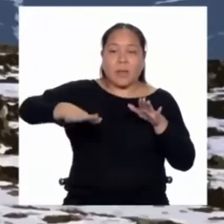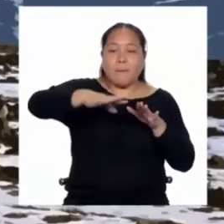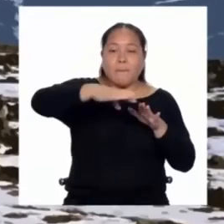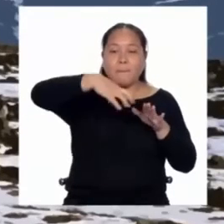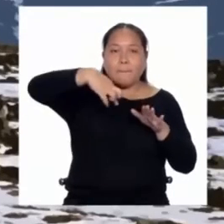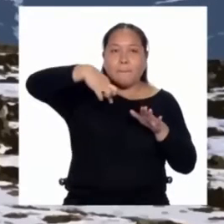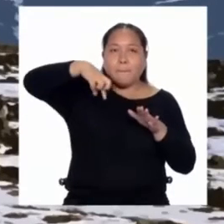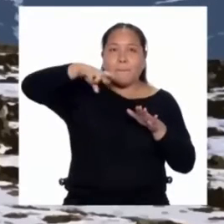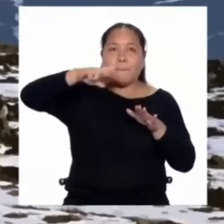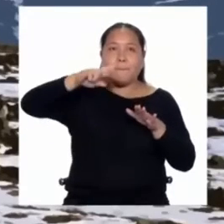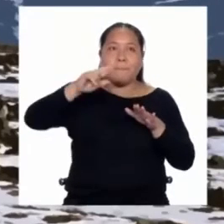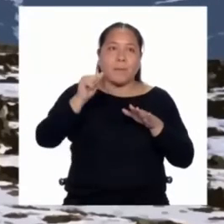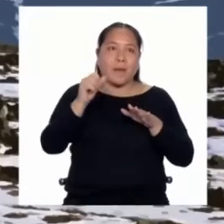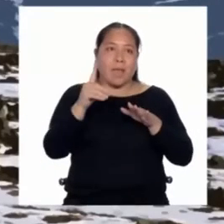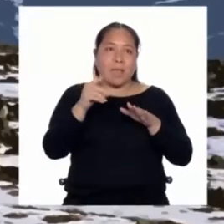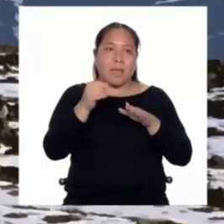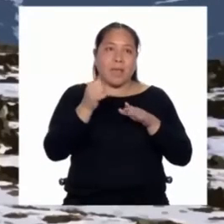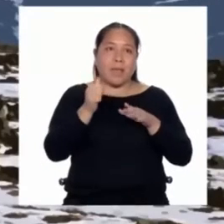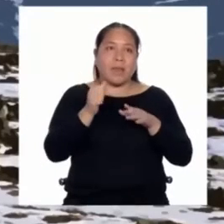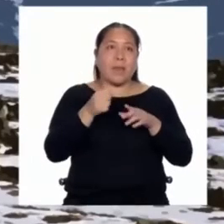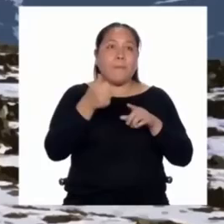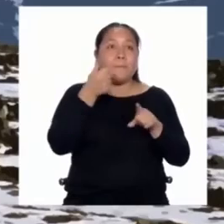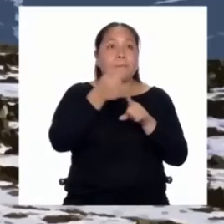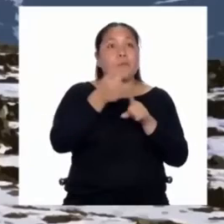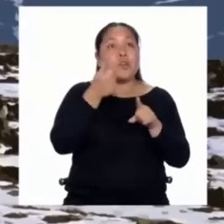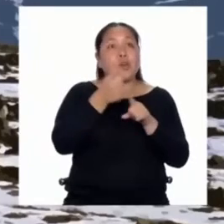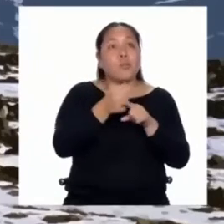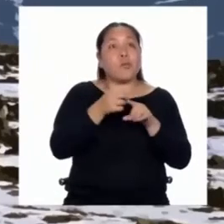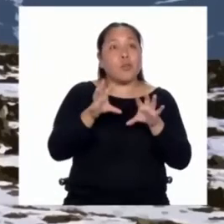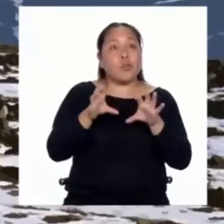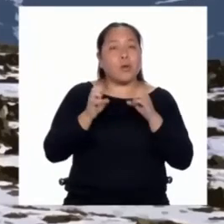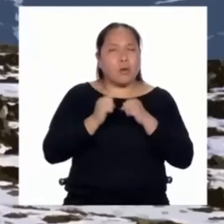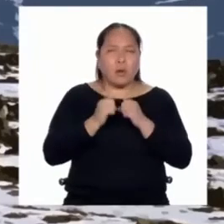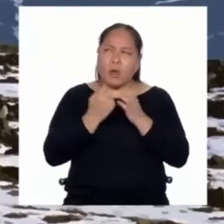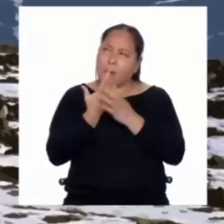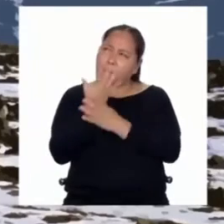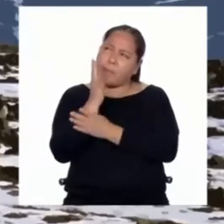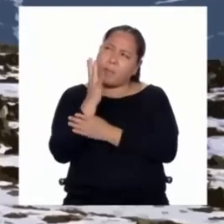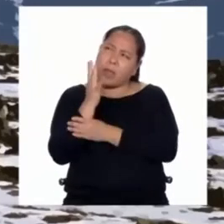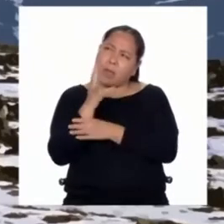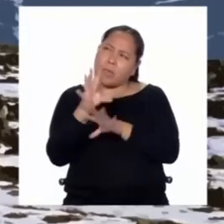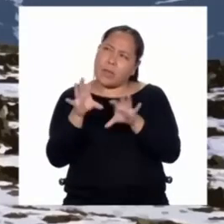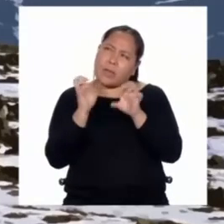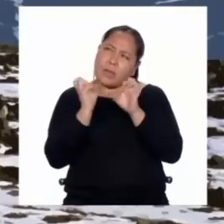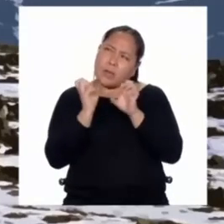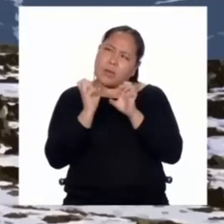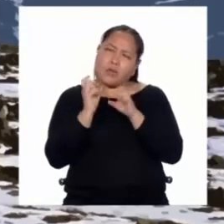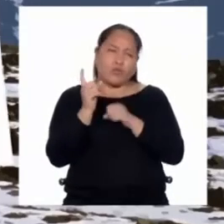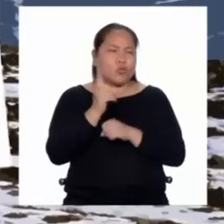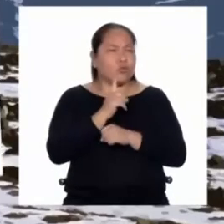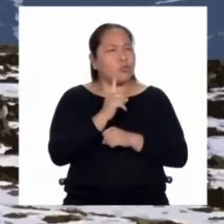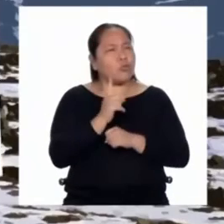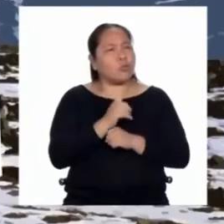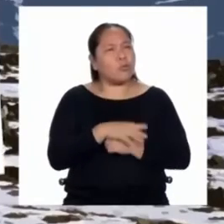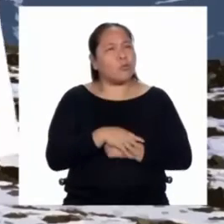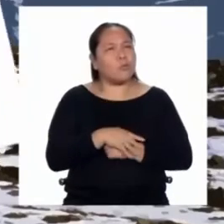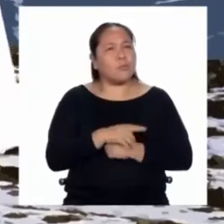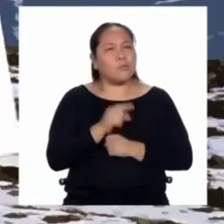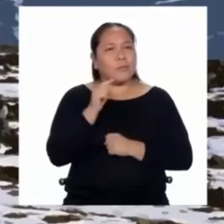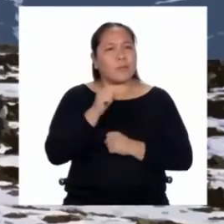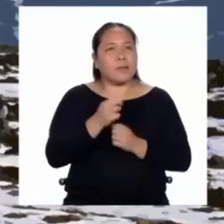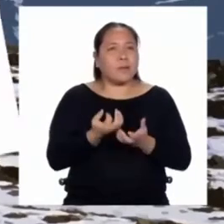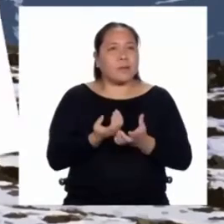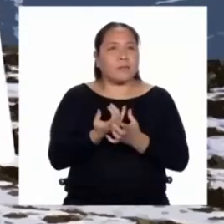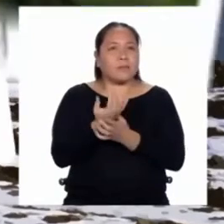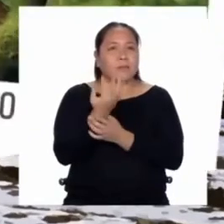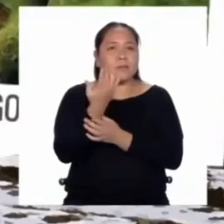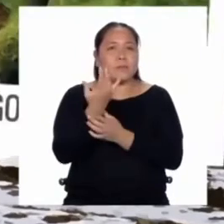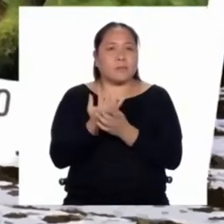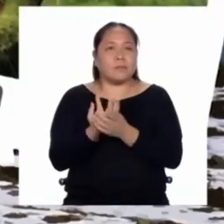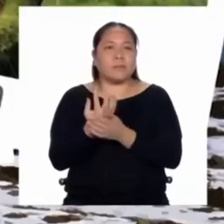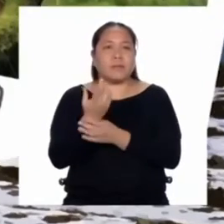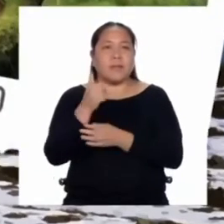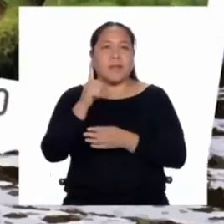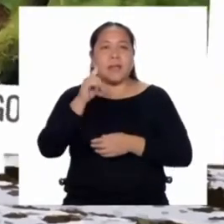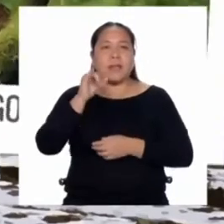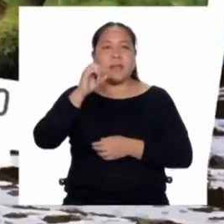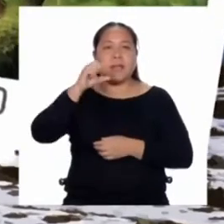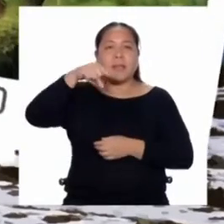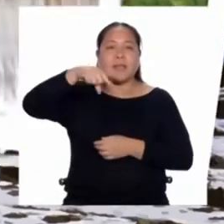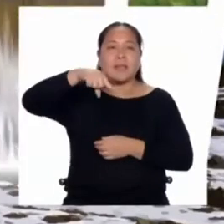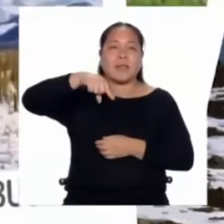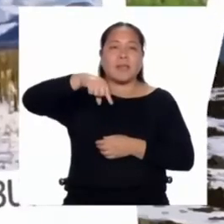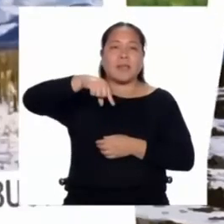pero propio del clima frío. ¿Hay plantas de hielo? No, la vegetación aquí está conformada por